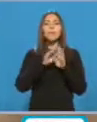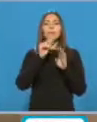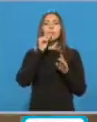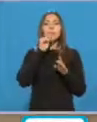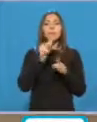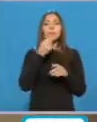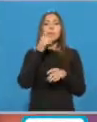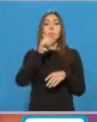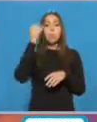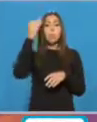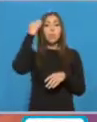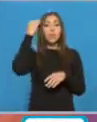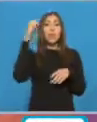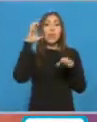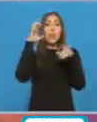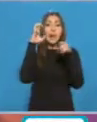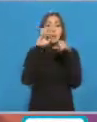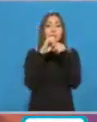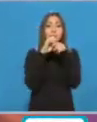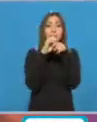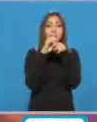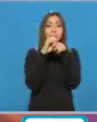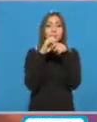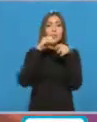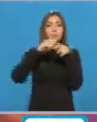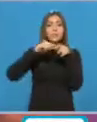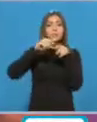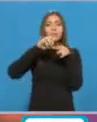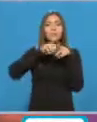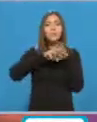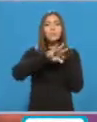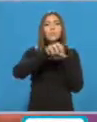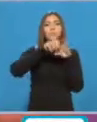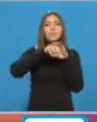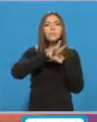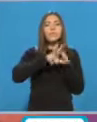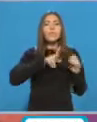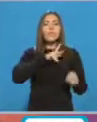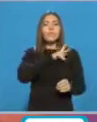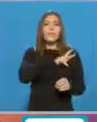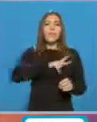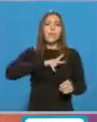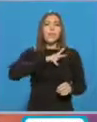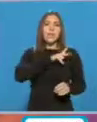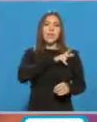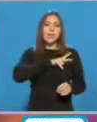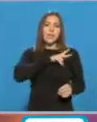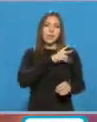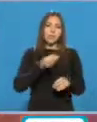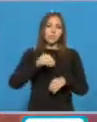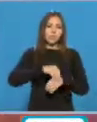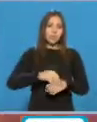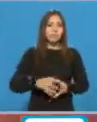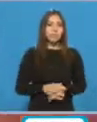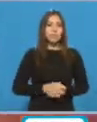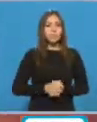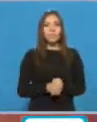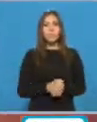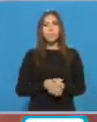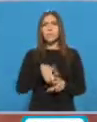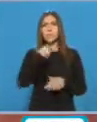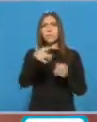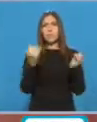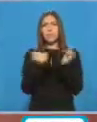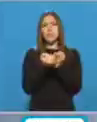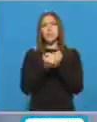tiempo te muerda, entre más esté ahí prensado, más veneno te estará pues inoculando, ¿no? Pero es igual como, por ejemplo, los